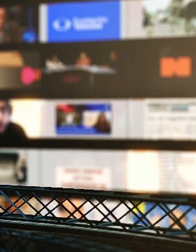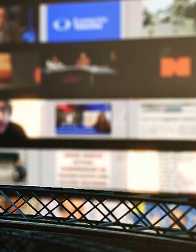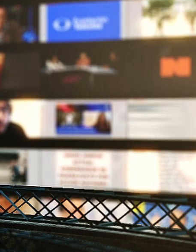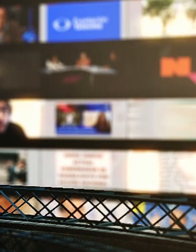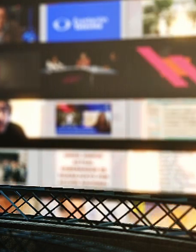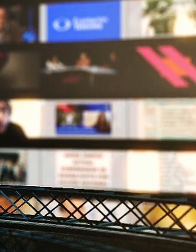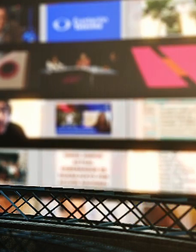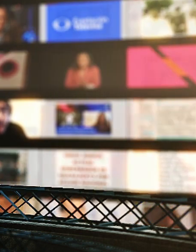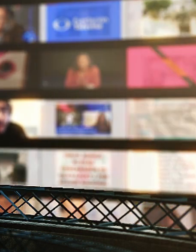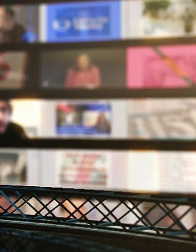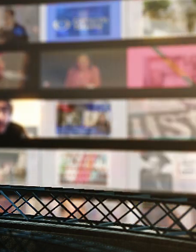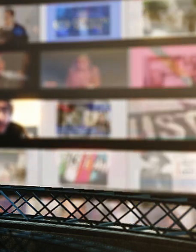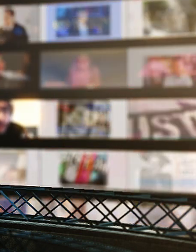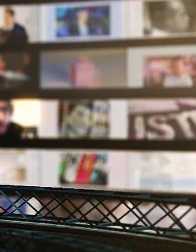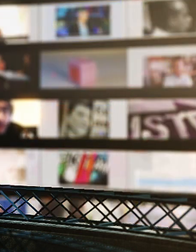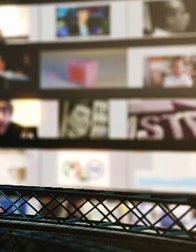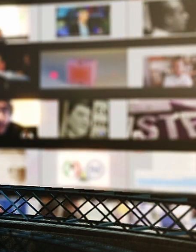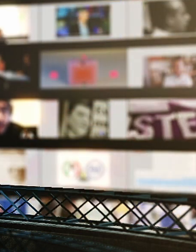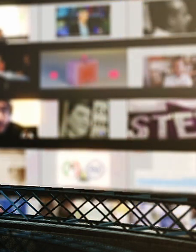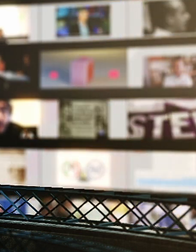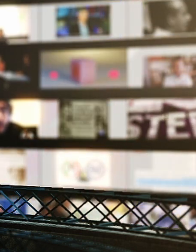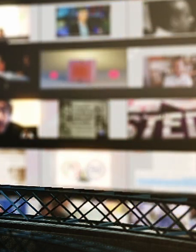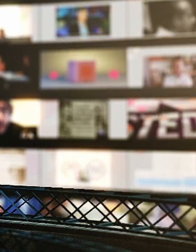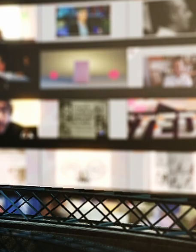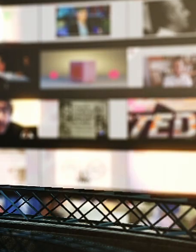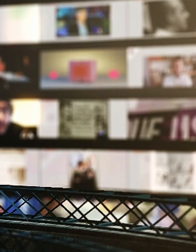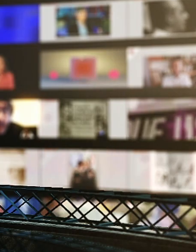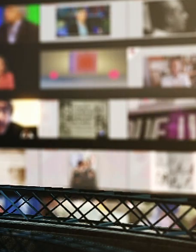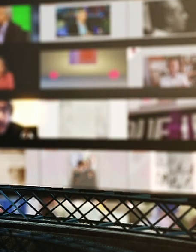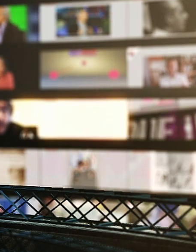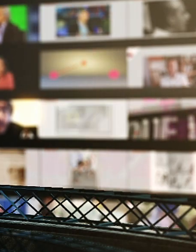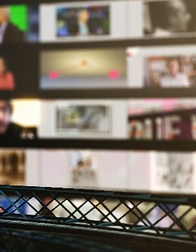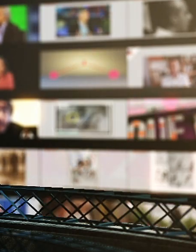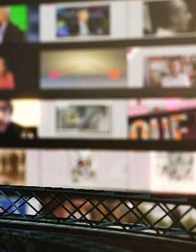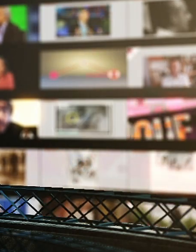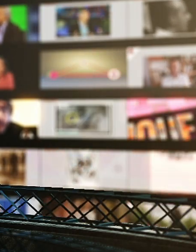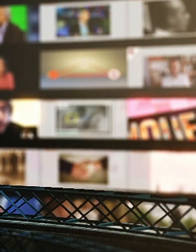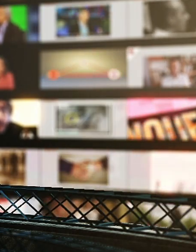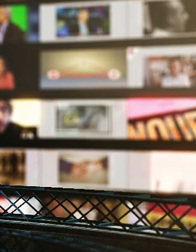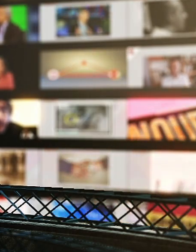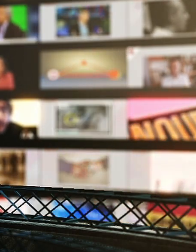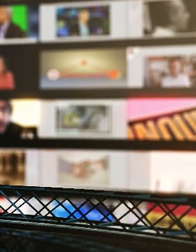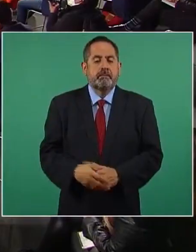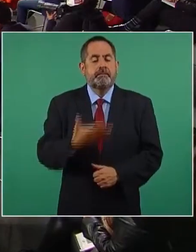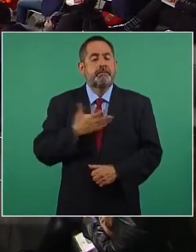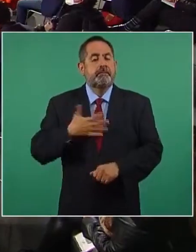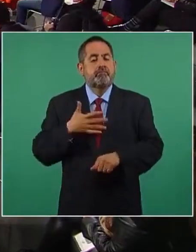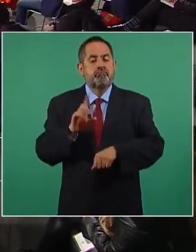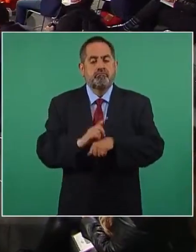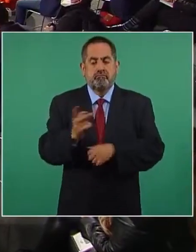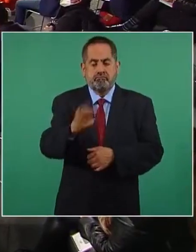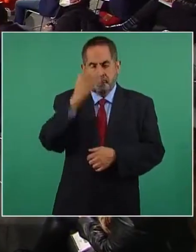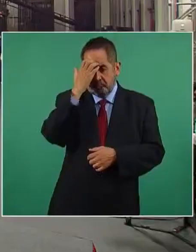un reportero que no se presenta, pero ya sabemos de qué medio es, y sí, es del Universal, dio de qué hablar. Chequen. Conocer su